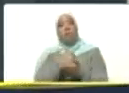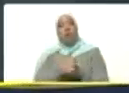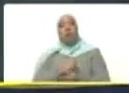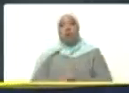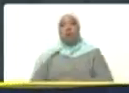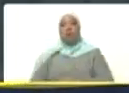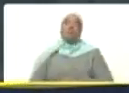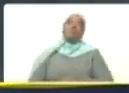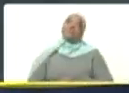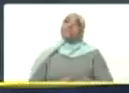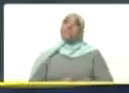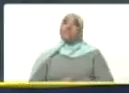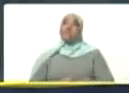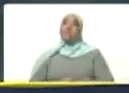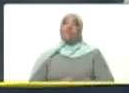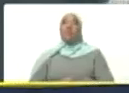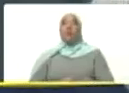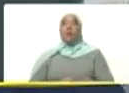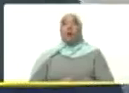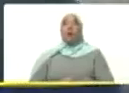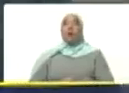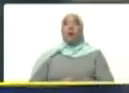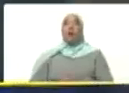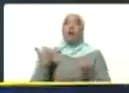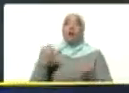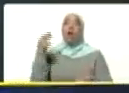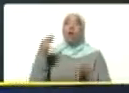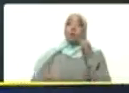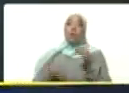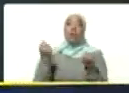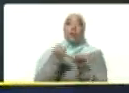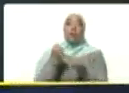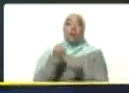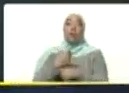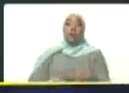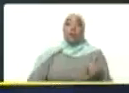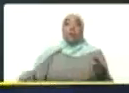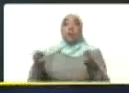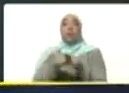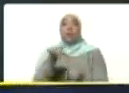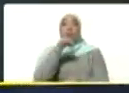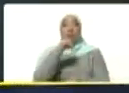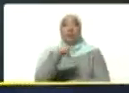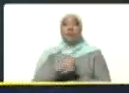deliver equity, peace and justice for all. Es para dar justicia e igualdad a todos.